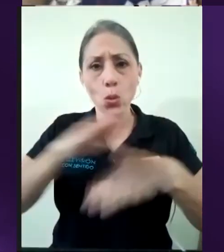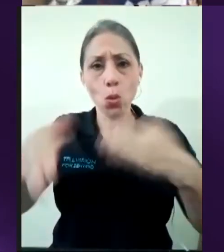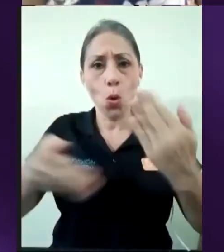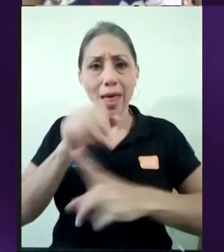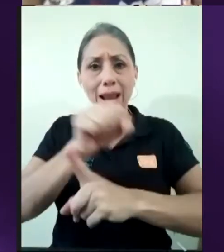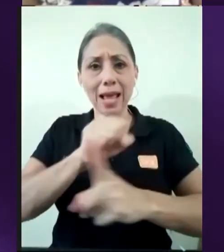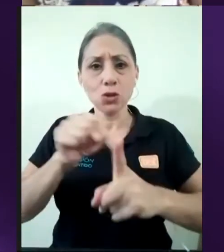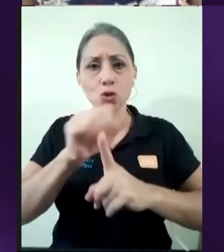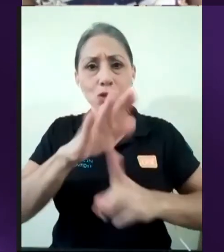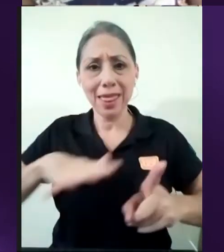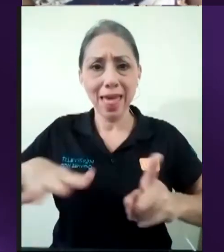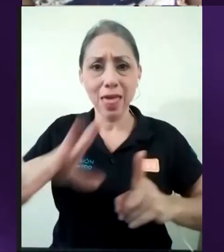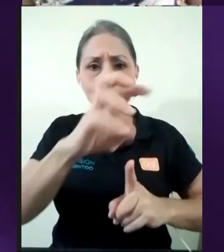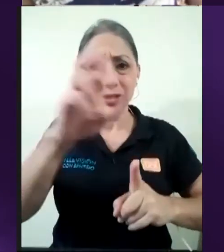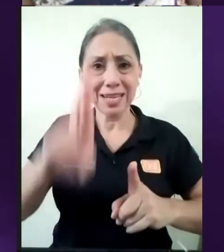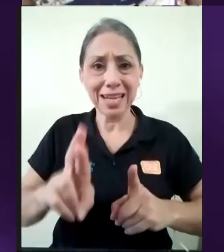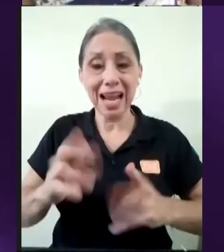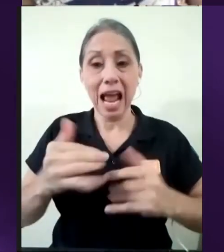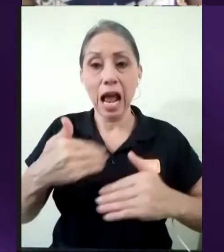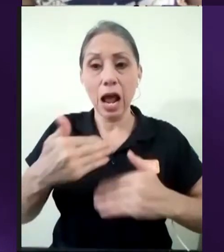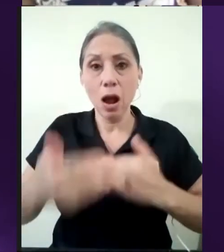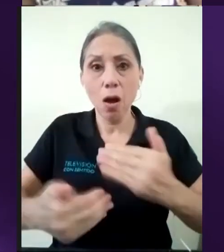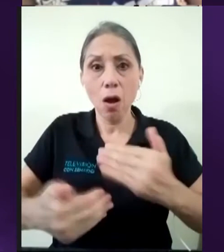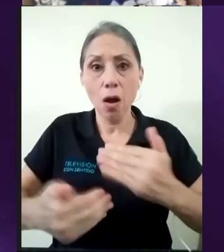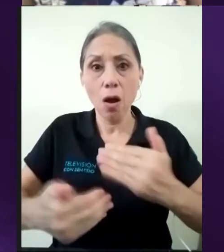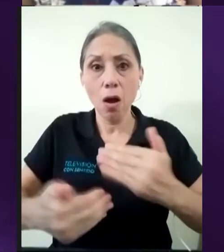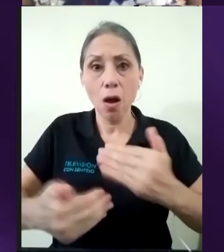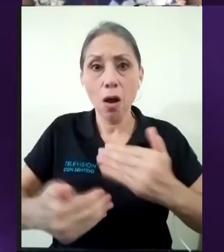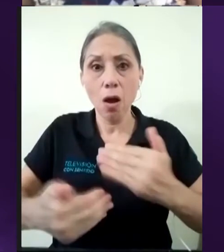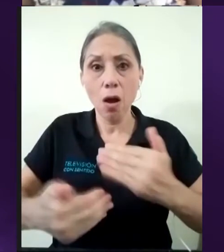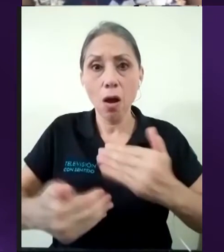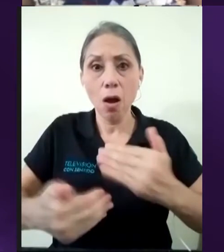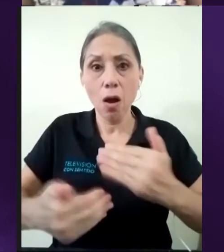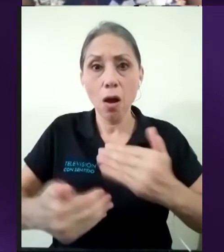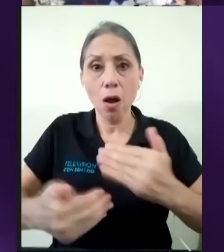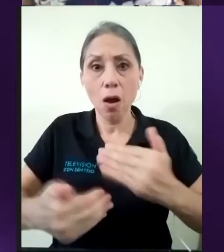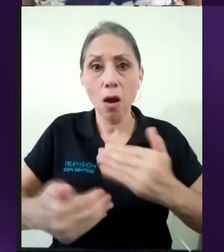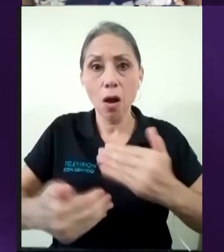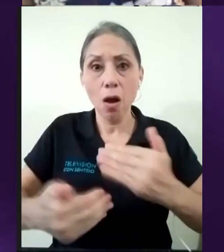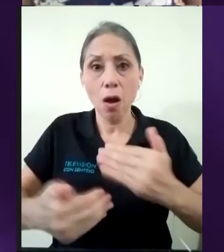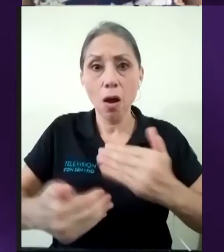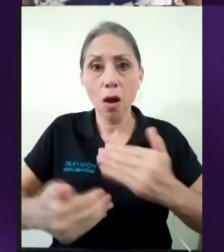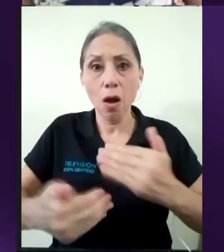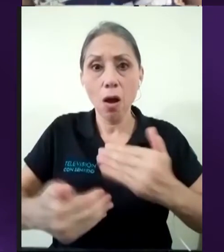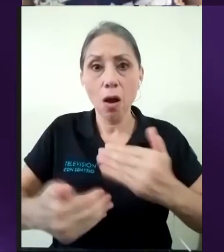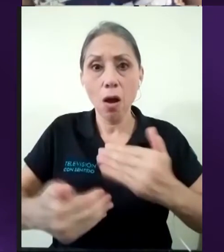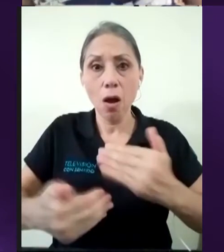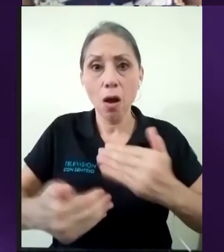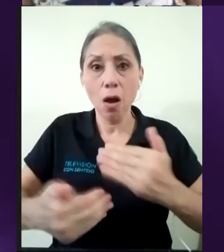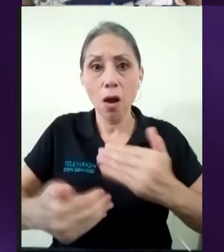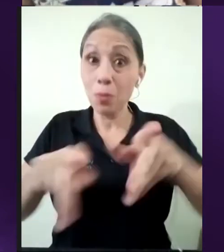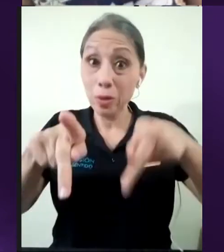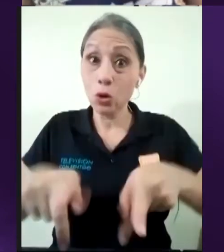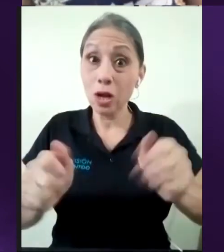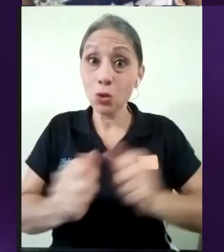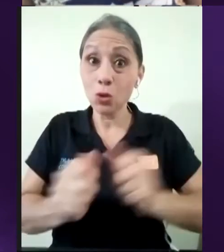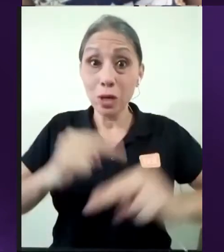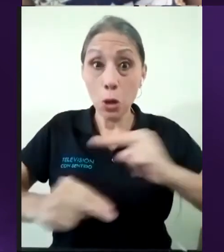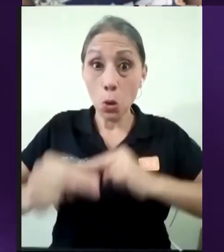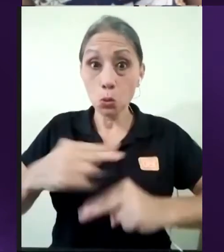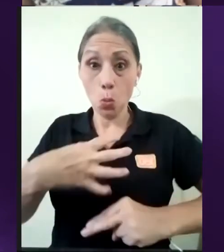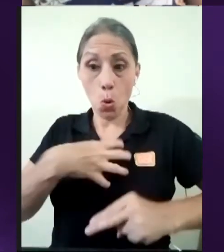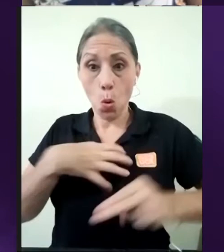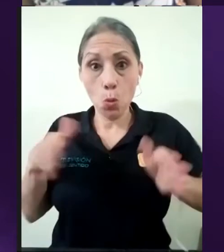de familias con nuevas situaciones, con aquellas personas microempresarios que quedan en